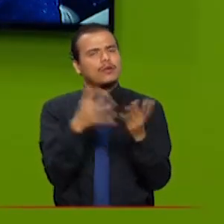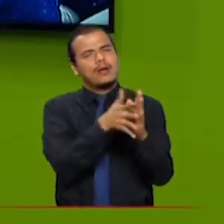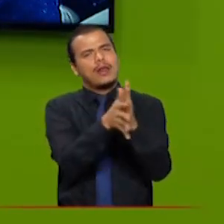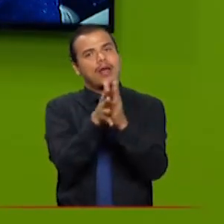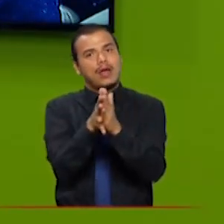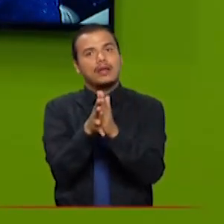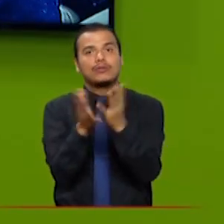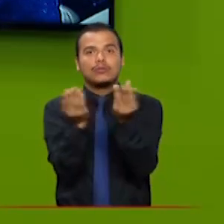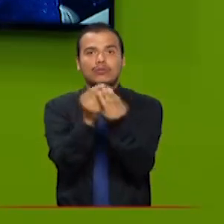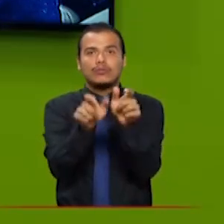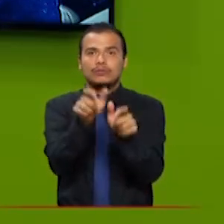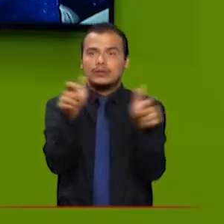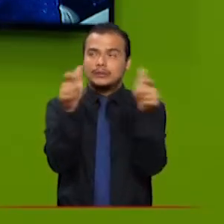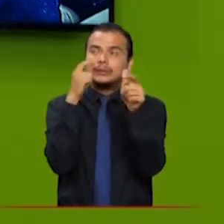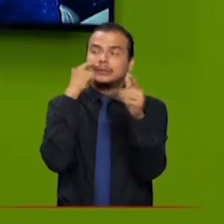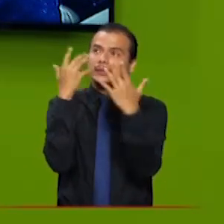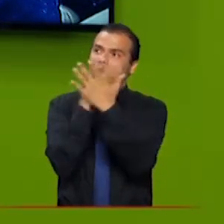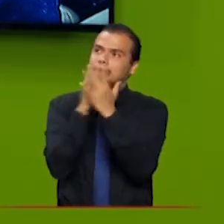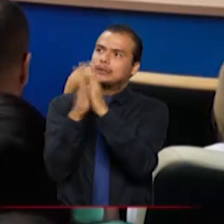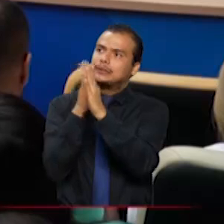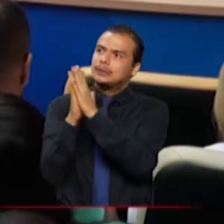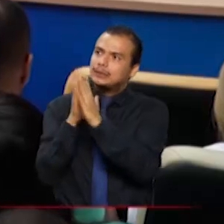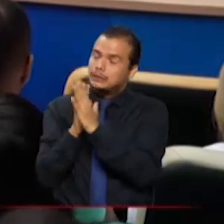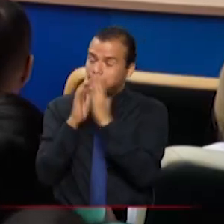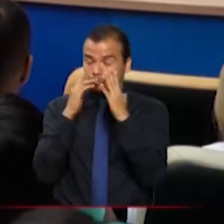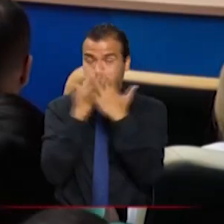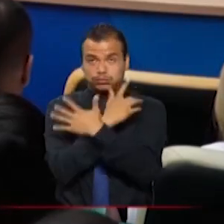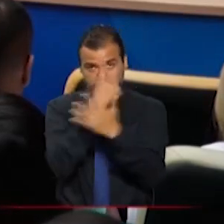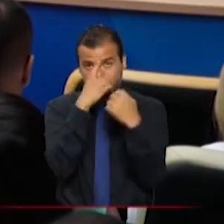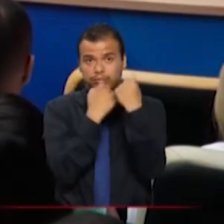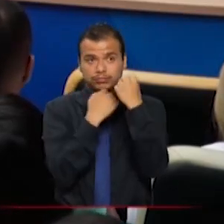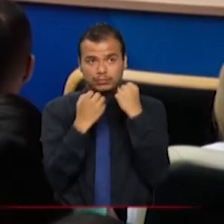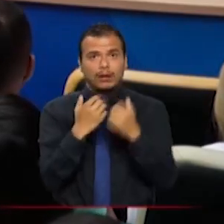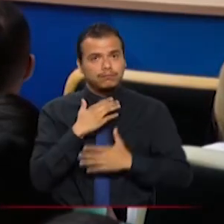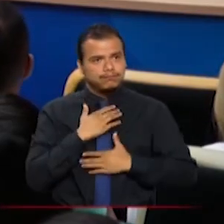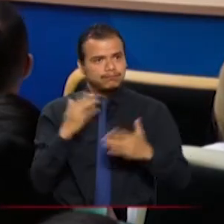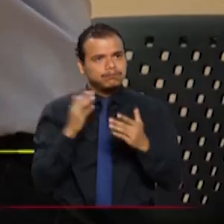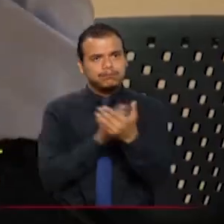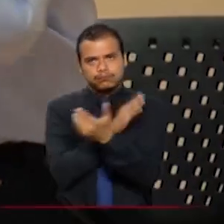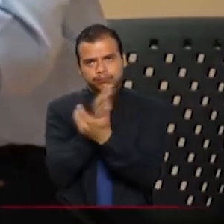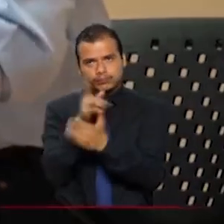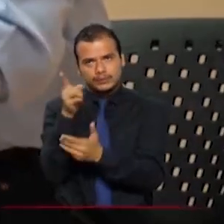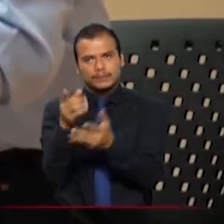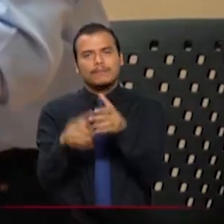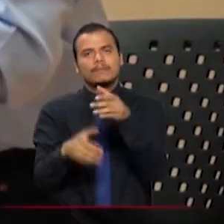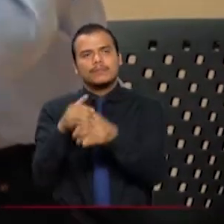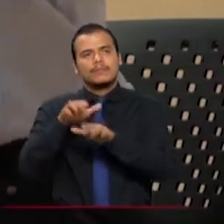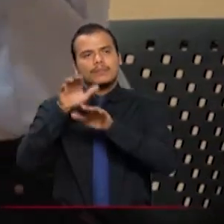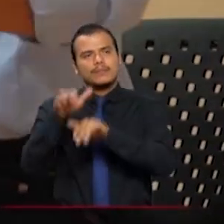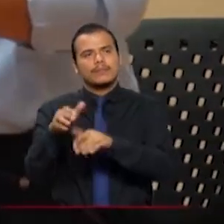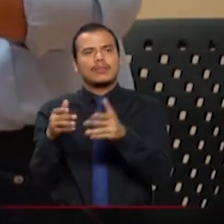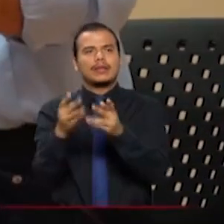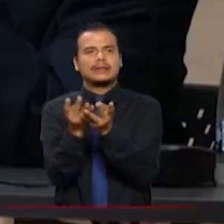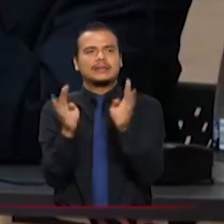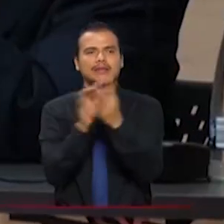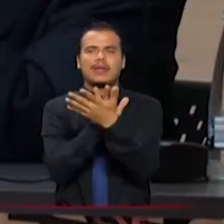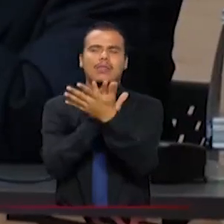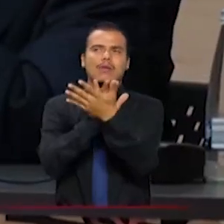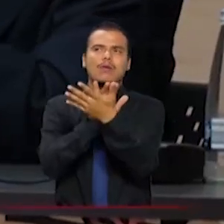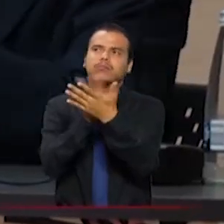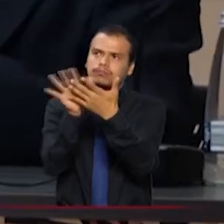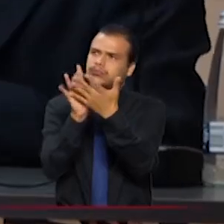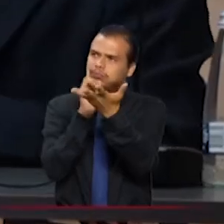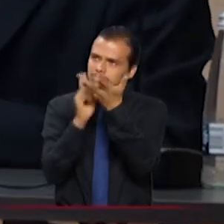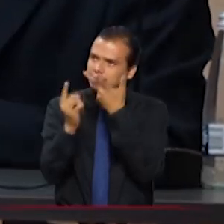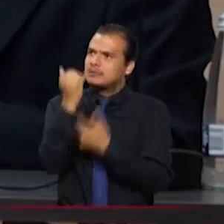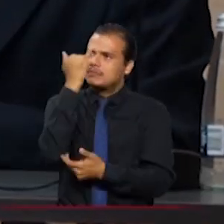defender al ambiente del Valle del Cauca. Senadores y representantes a la Cámara por el Valle pudieron conocer en una audiencia pública lo que